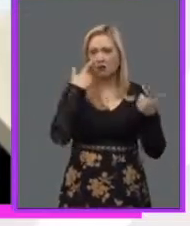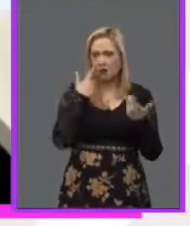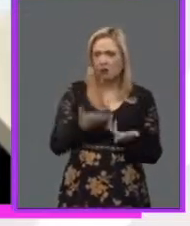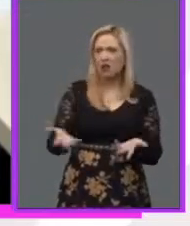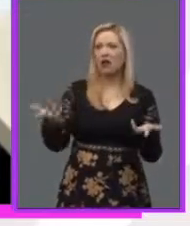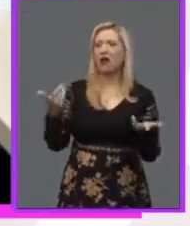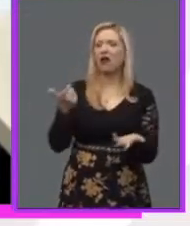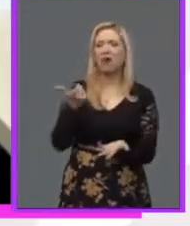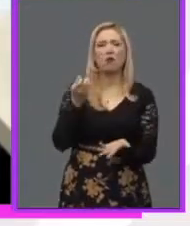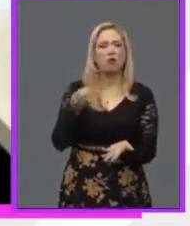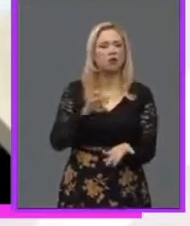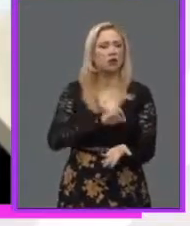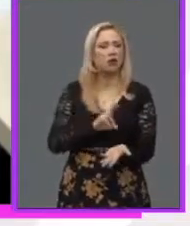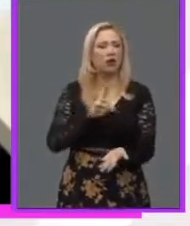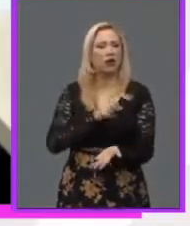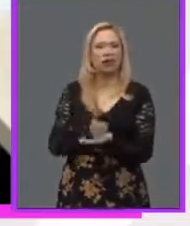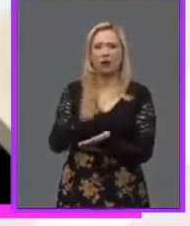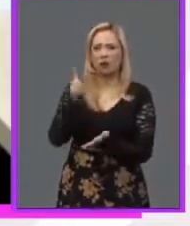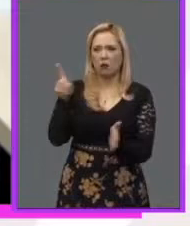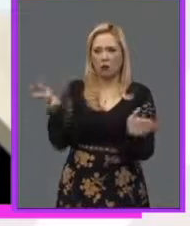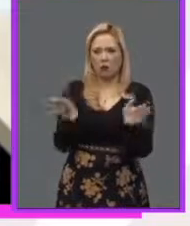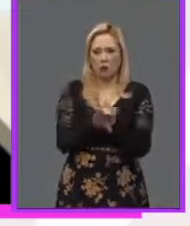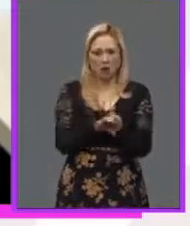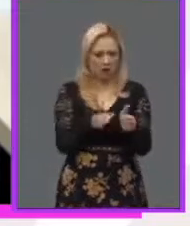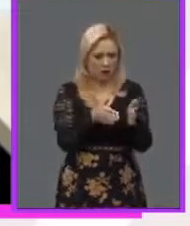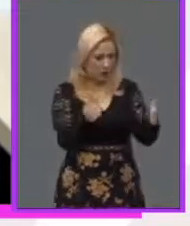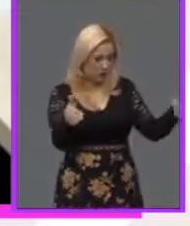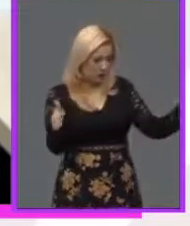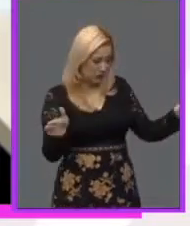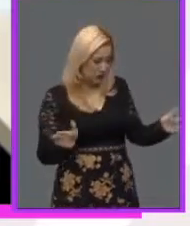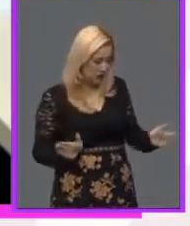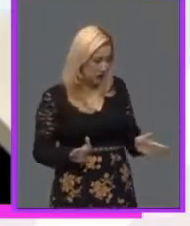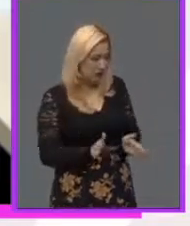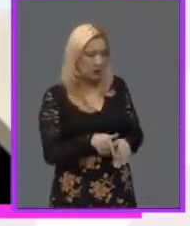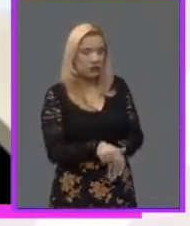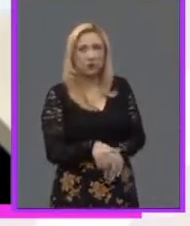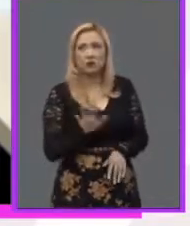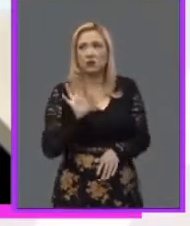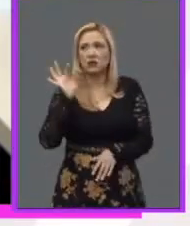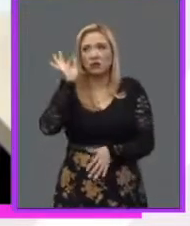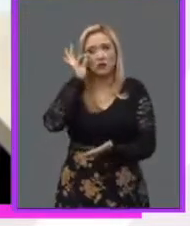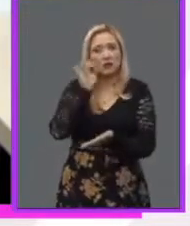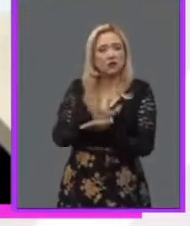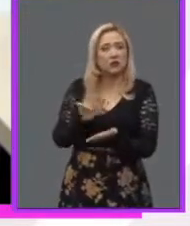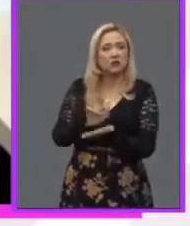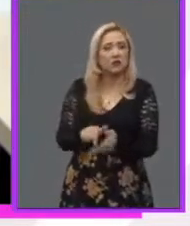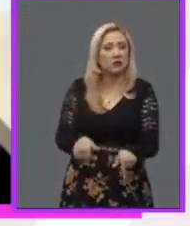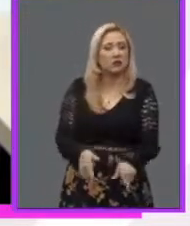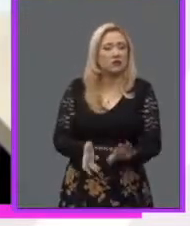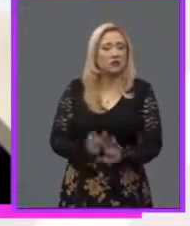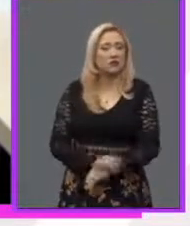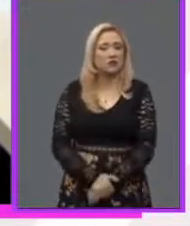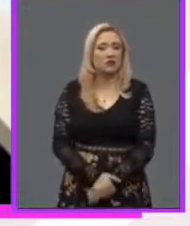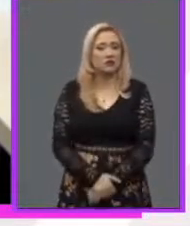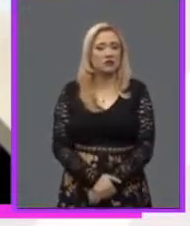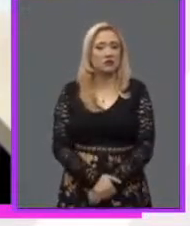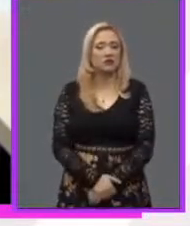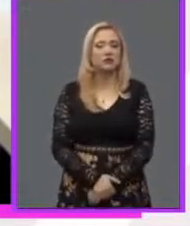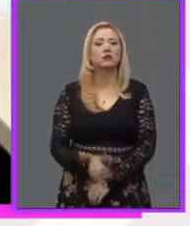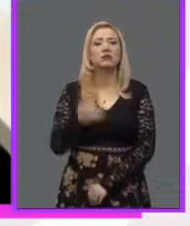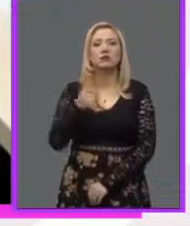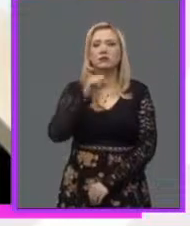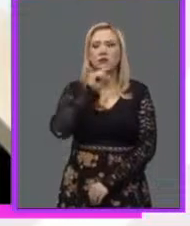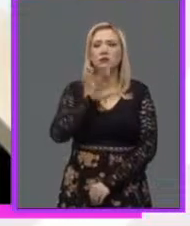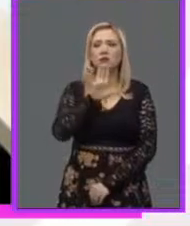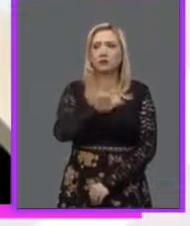están cobrando por un cuarto de limpieza, ¿no? Por un cuarto de servicio. Y al mismo tiempo creo que eso también nos debe